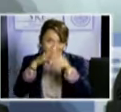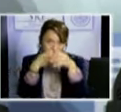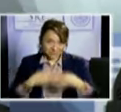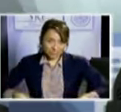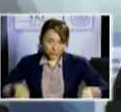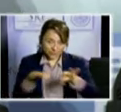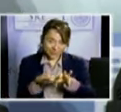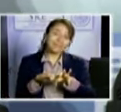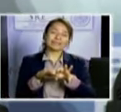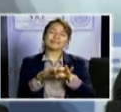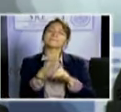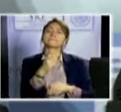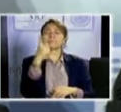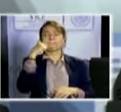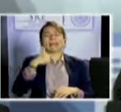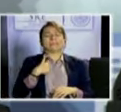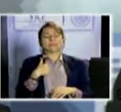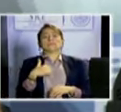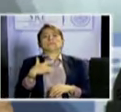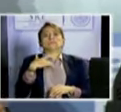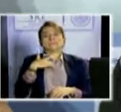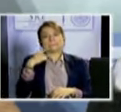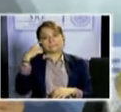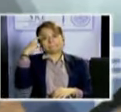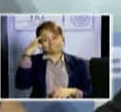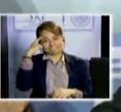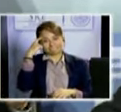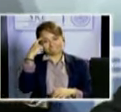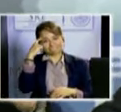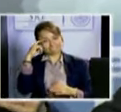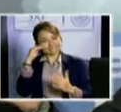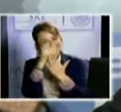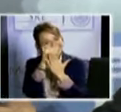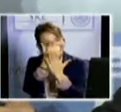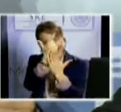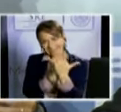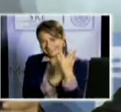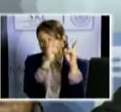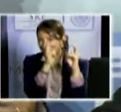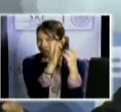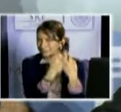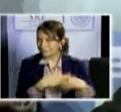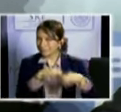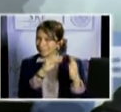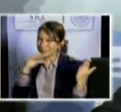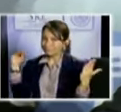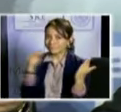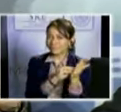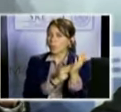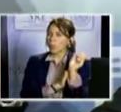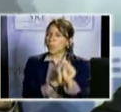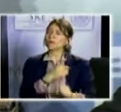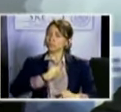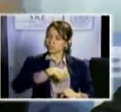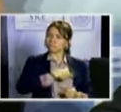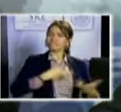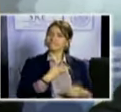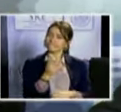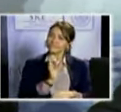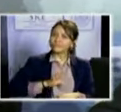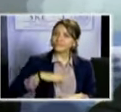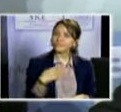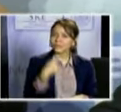agenda post-2015, estamos haciendo un esfuerzo tanto en materia de combate a las drogas o de tratamiento del problema de las